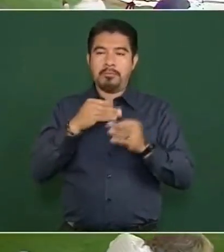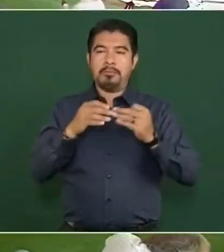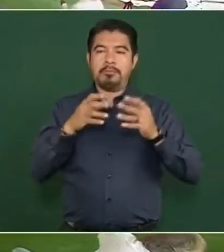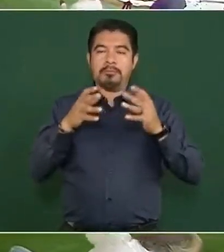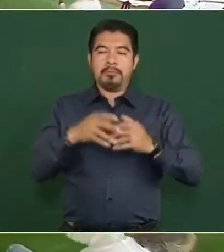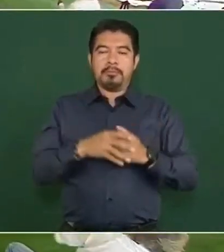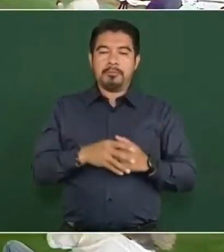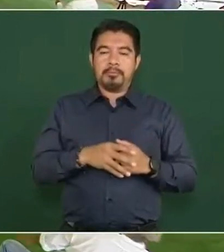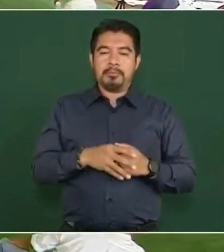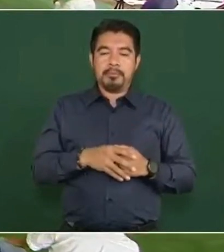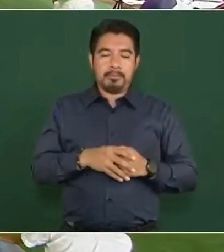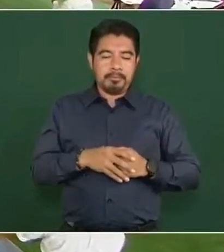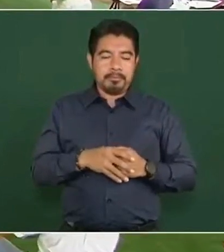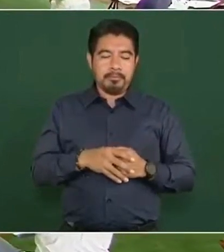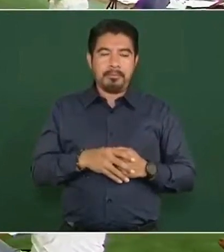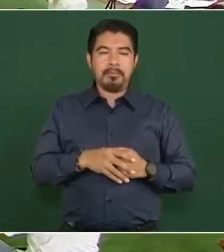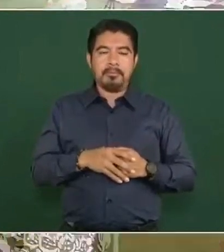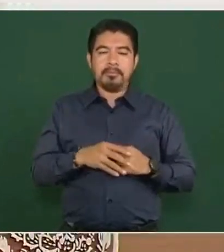como ha venido sucediendo.